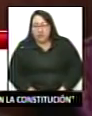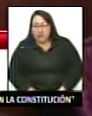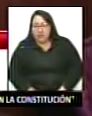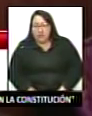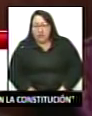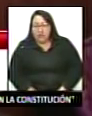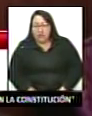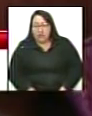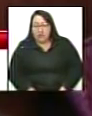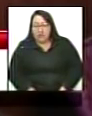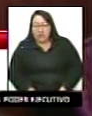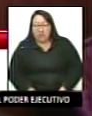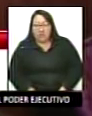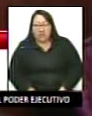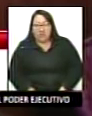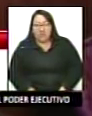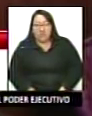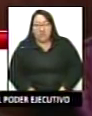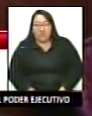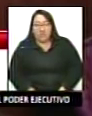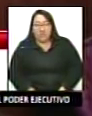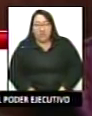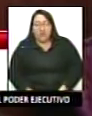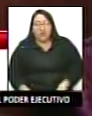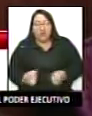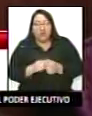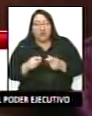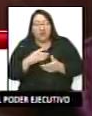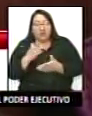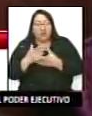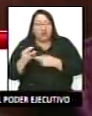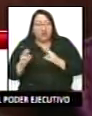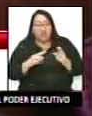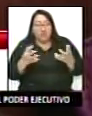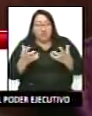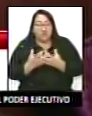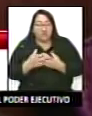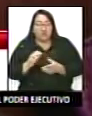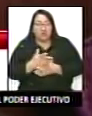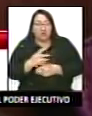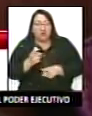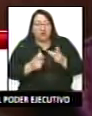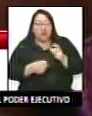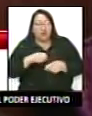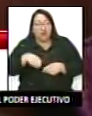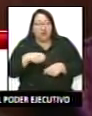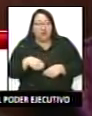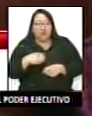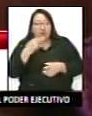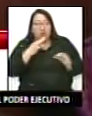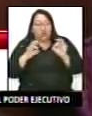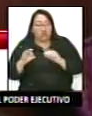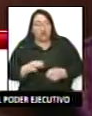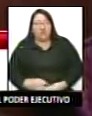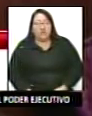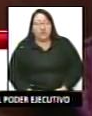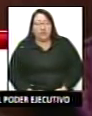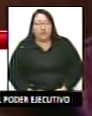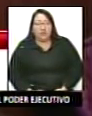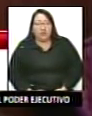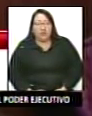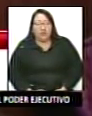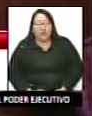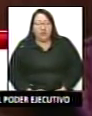muchas insuficiencias y mucho para aprender, esa relación entre el cocinero y el nutricionista o el